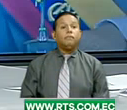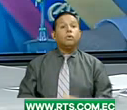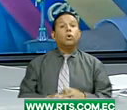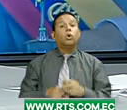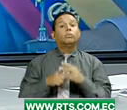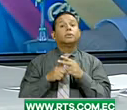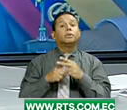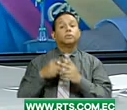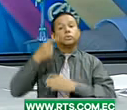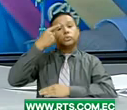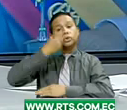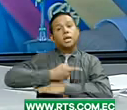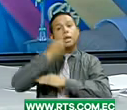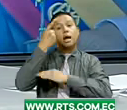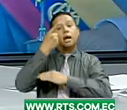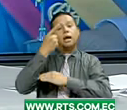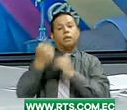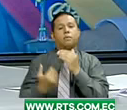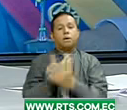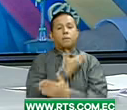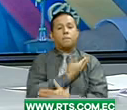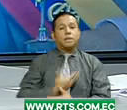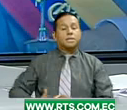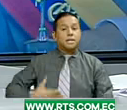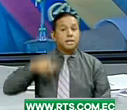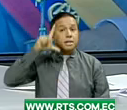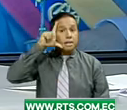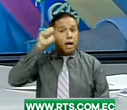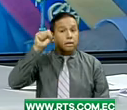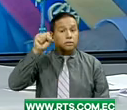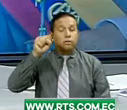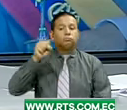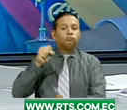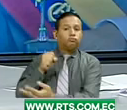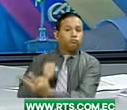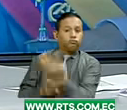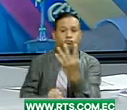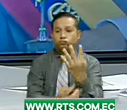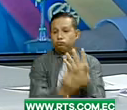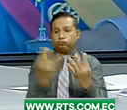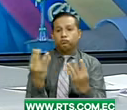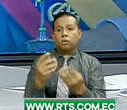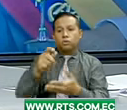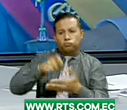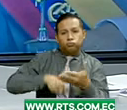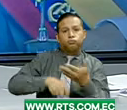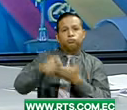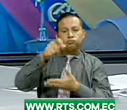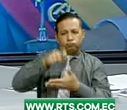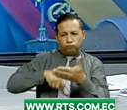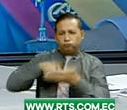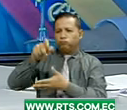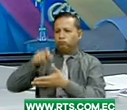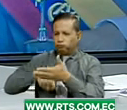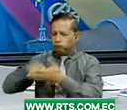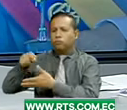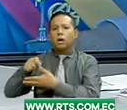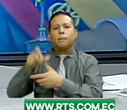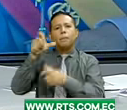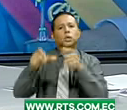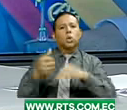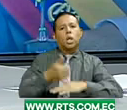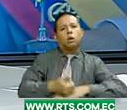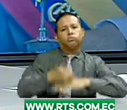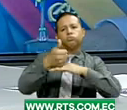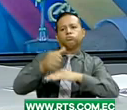del Ejecutivo, Guillermo Lasso posesionó a sus ministros y firmó varios decretos, y entre ellos el retiro del Buró de Crédito a personas con